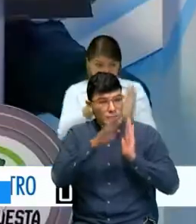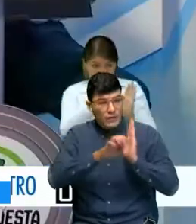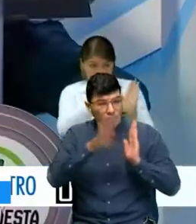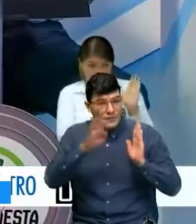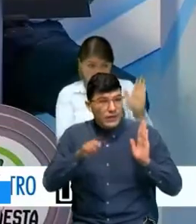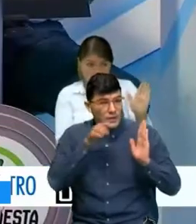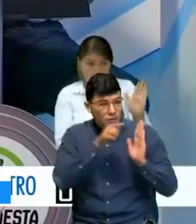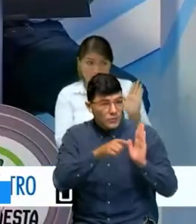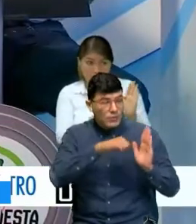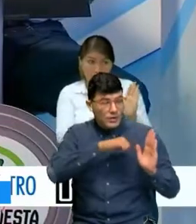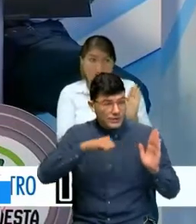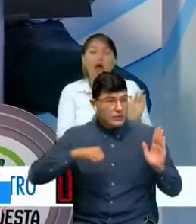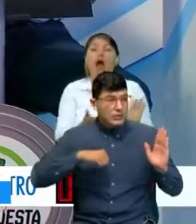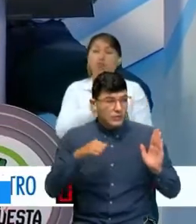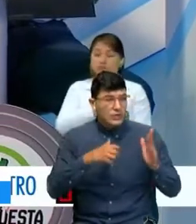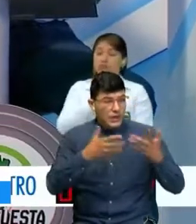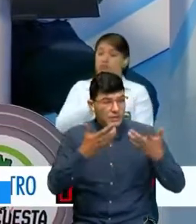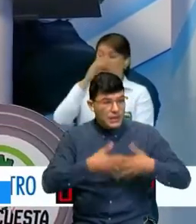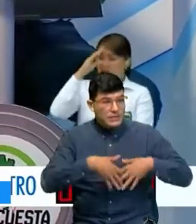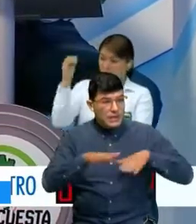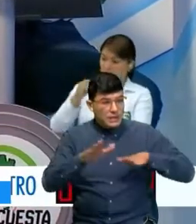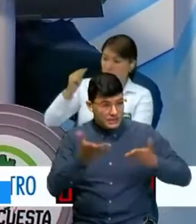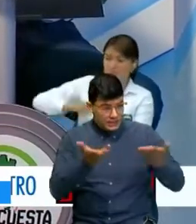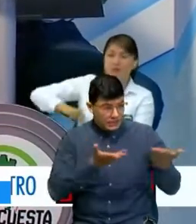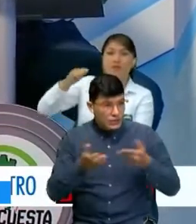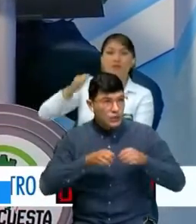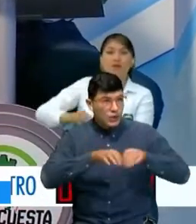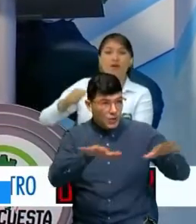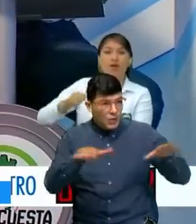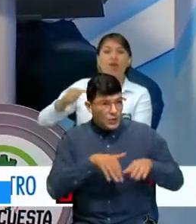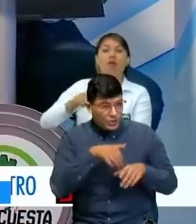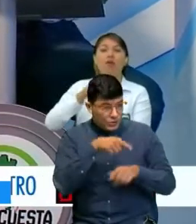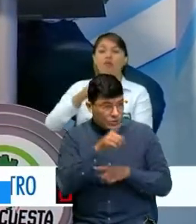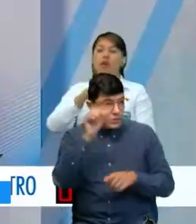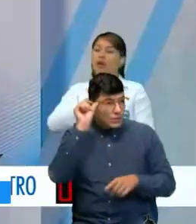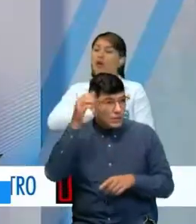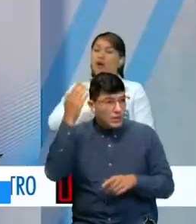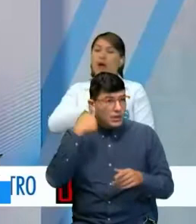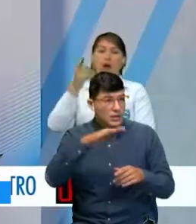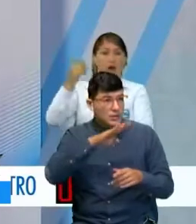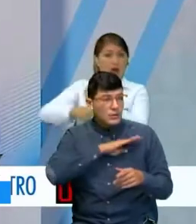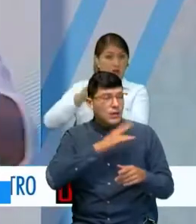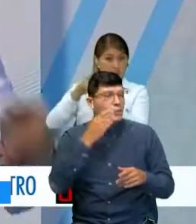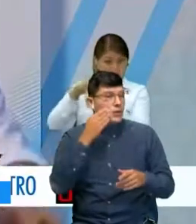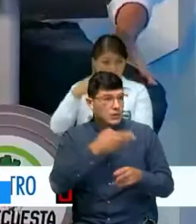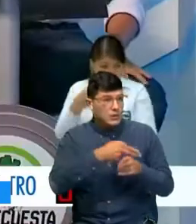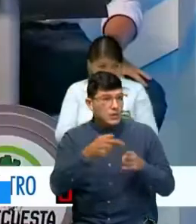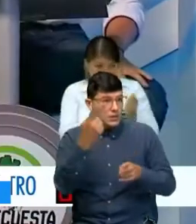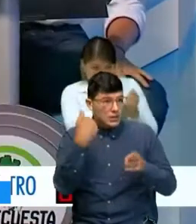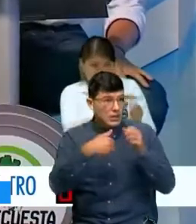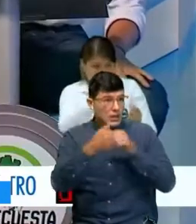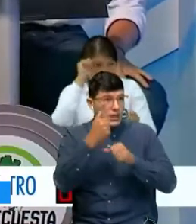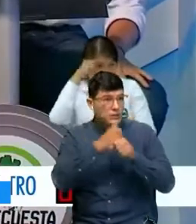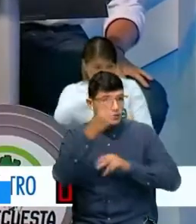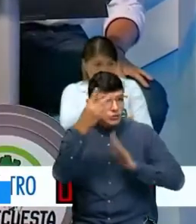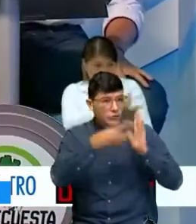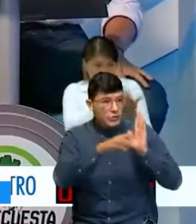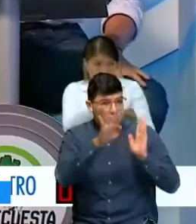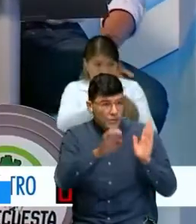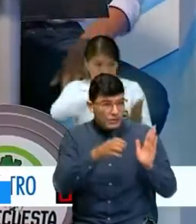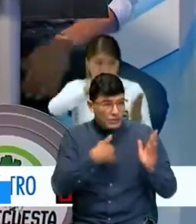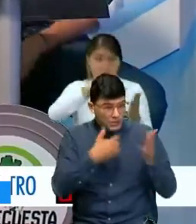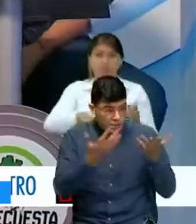y aquí está el acuerdo que usted firmó el encontrar en usted mismo como alcalde en el año 2009 y que lo entregó para que recuerde su firma